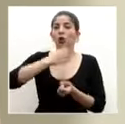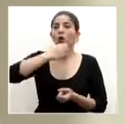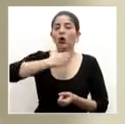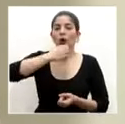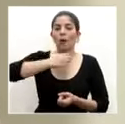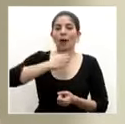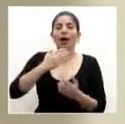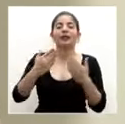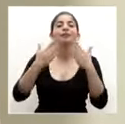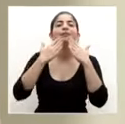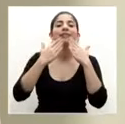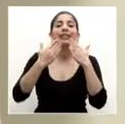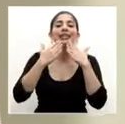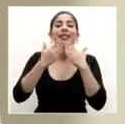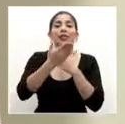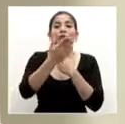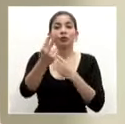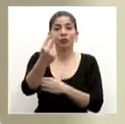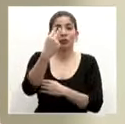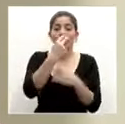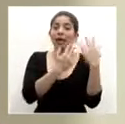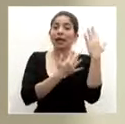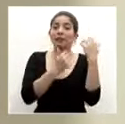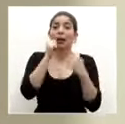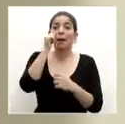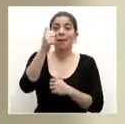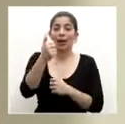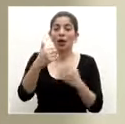Macaya. Agradecemos su sintonía, los esperamos